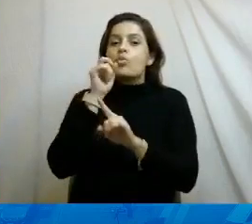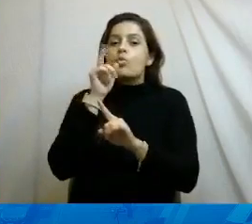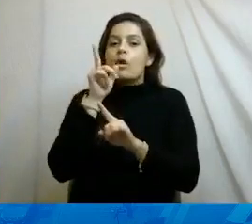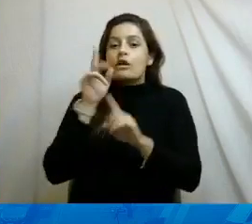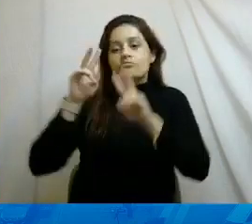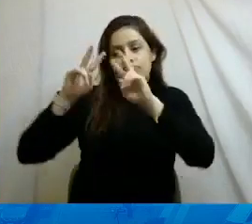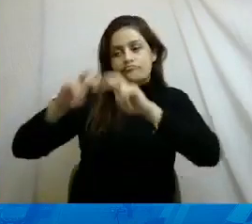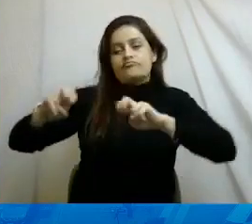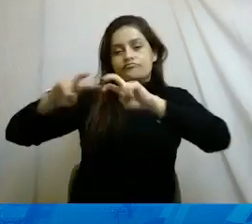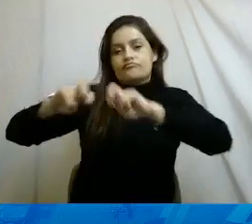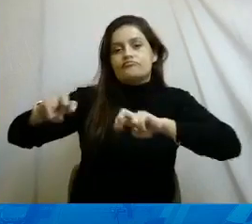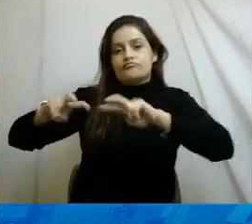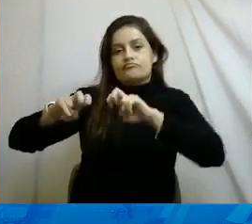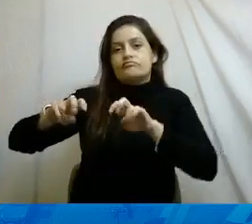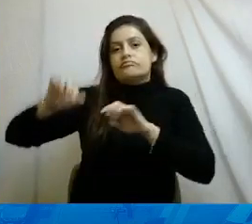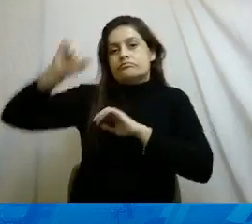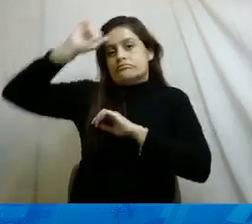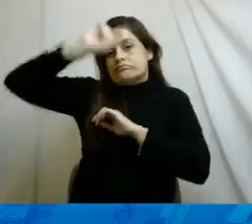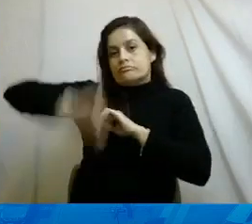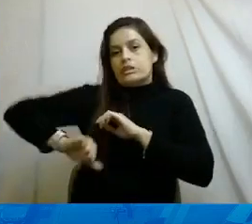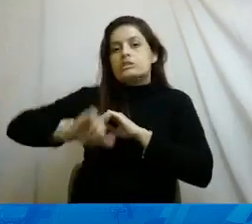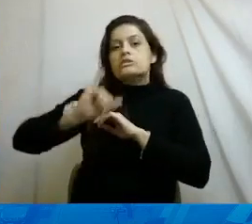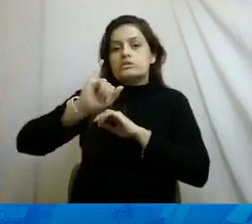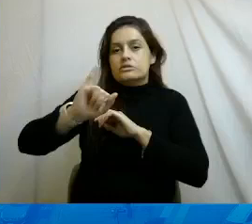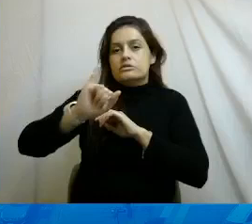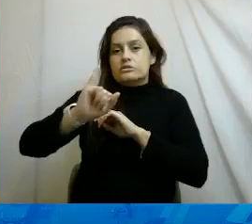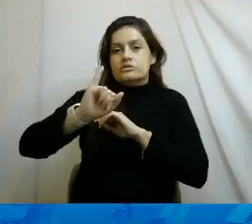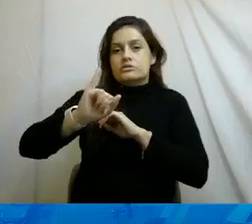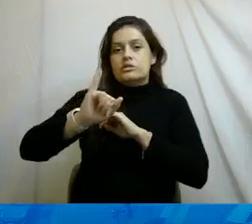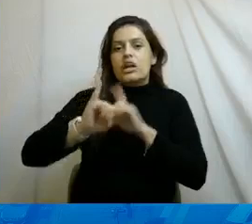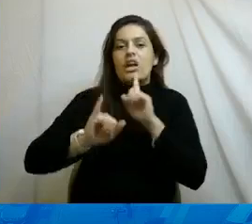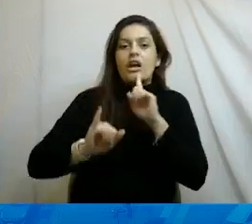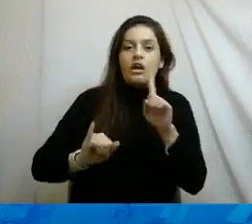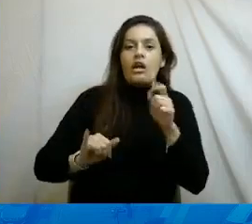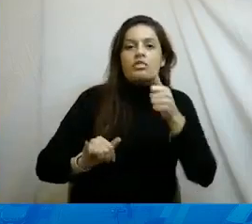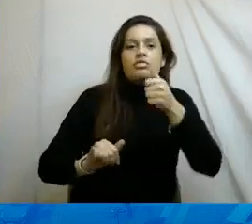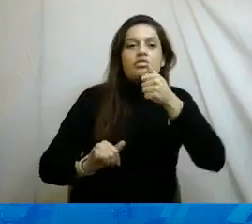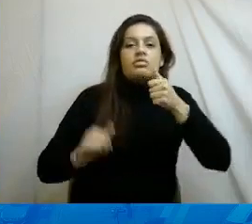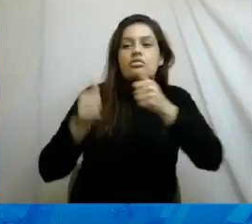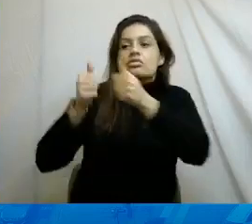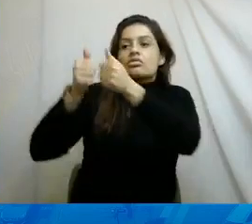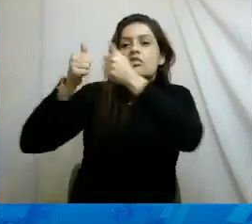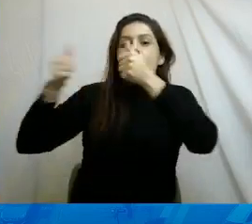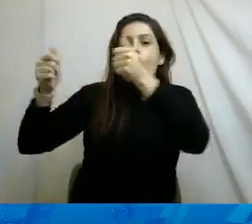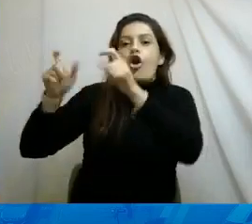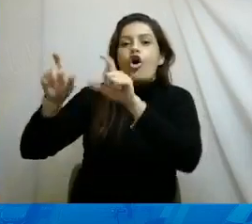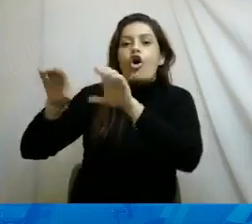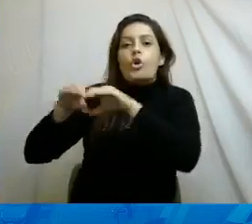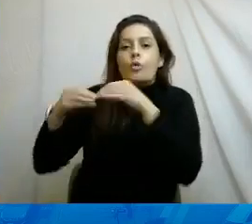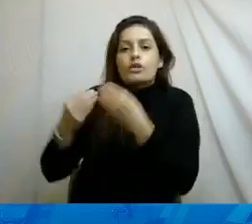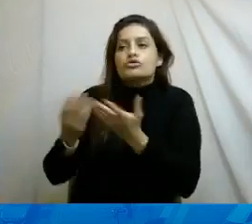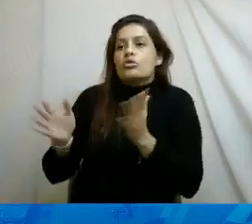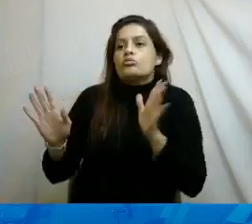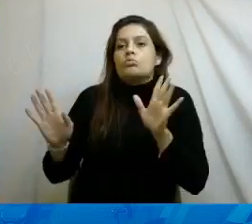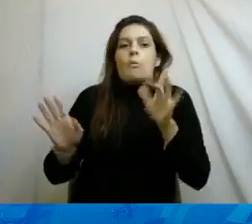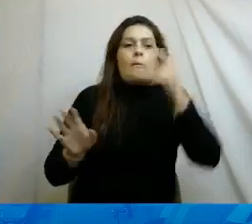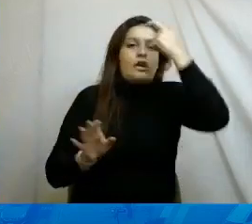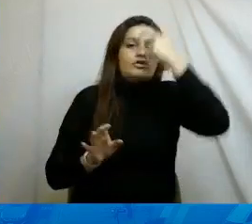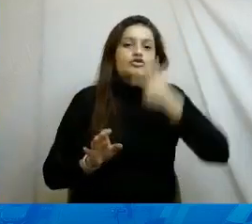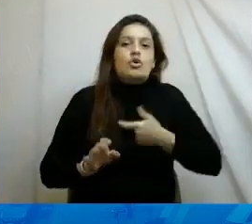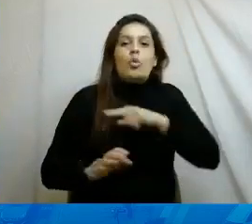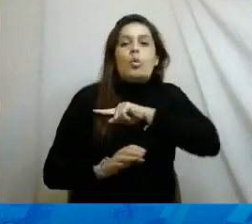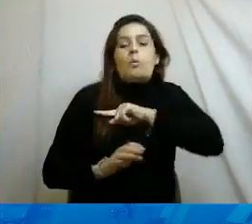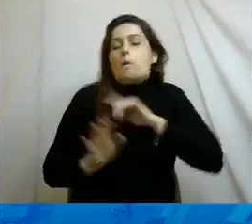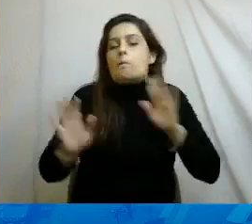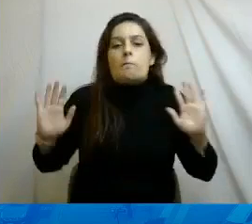investigue y que se sancione a quien corresponda. Serán los directivos de la corporación, serán personas con nombre y apellido,